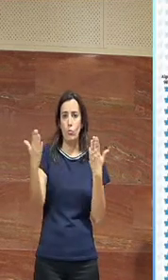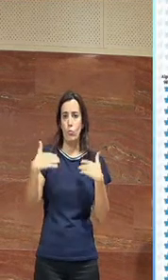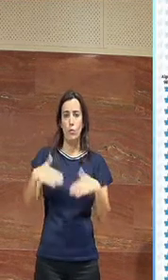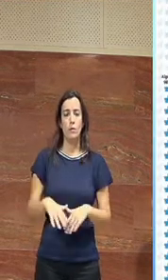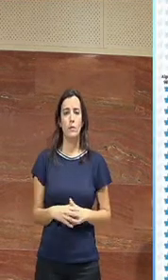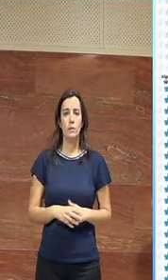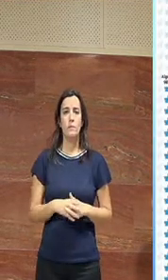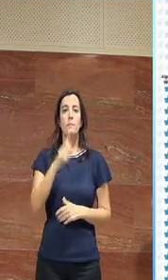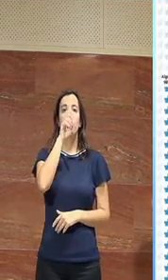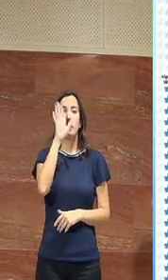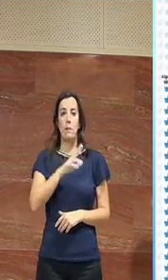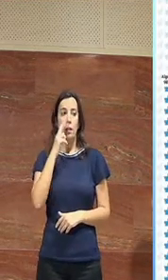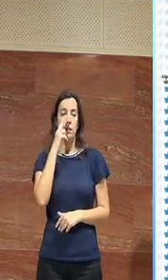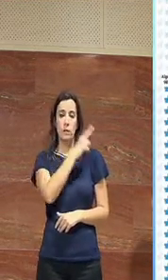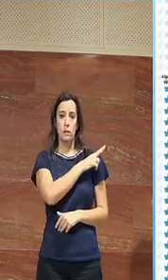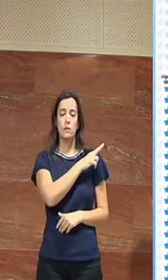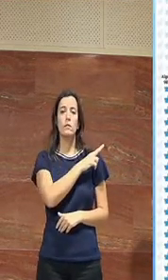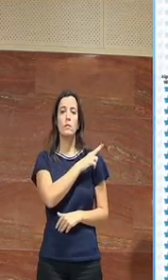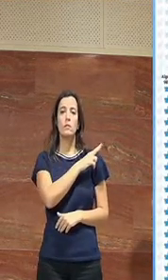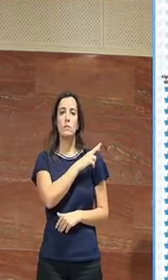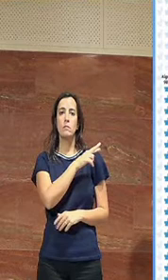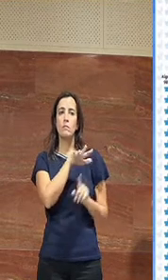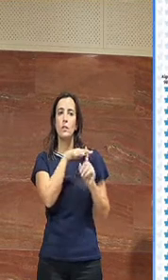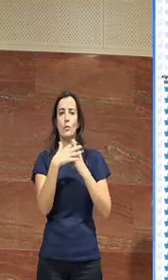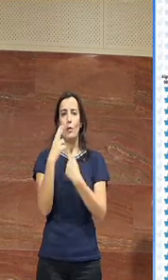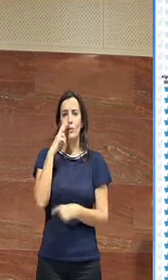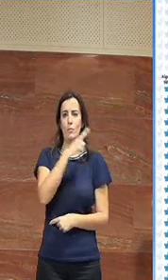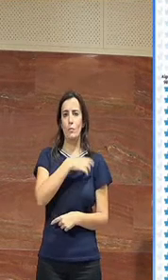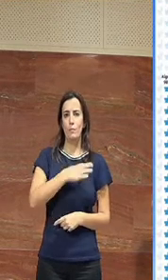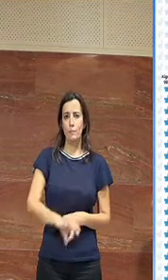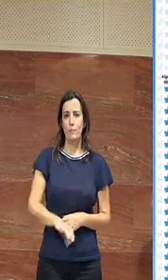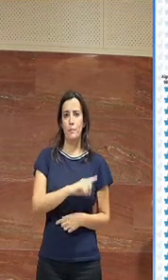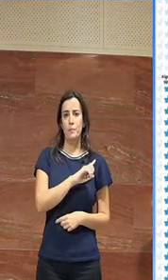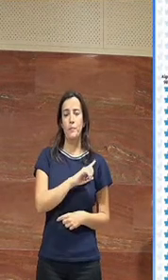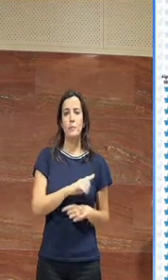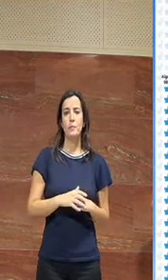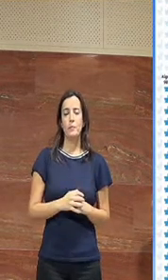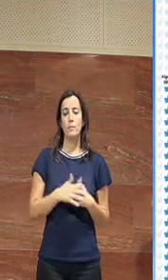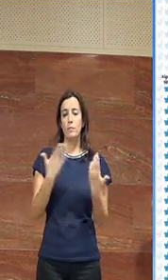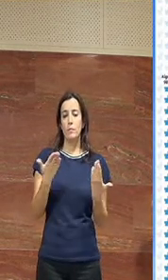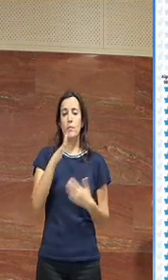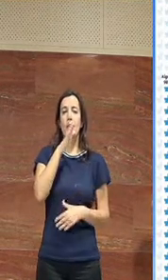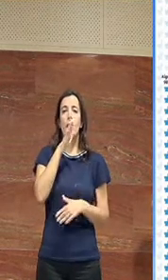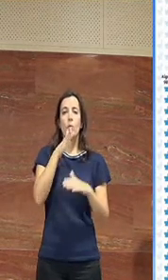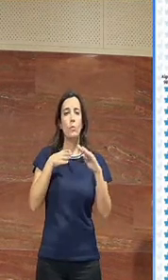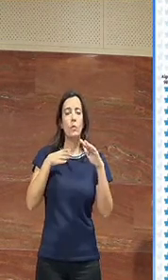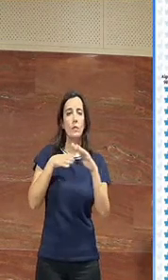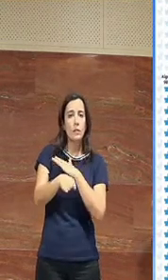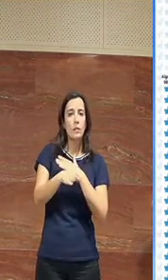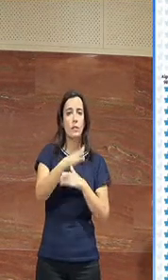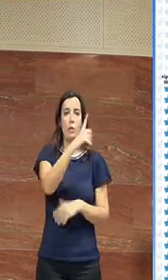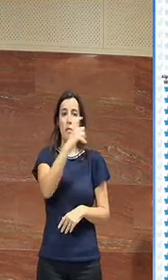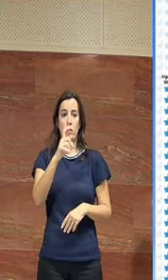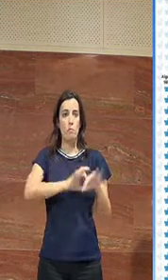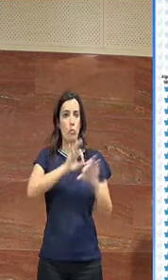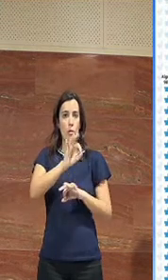En esta imagen se puede ver un poco la situación, desde un acceso al agua en Aruba del 100%